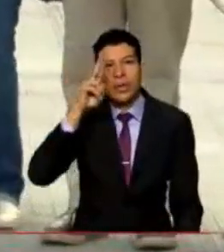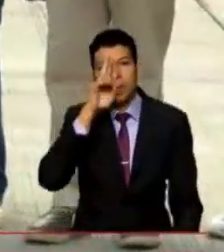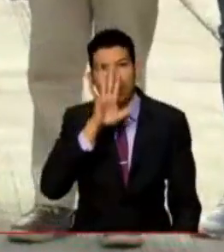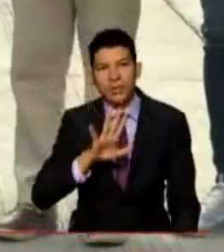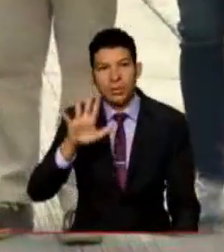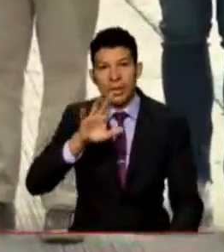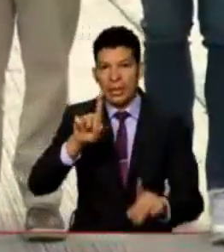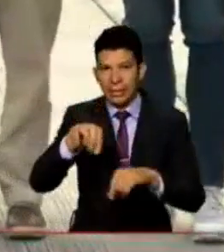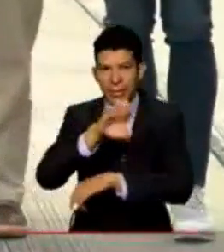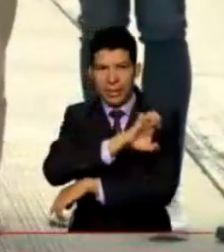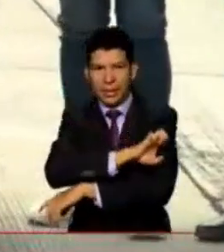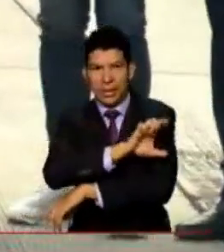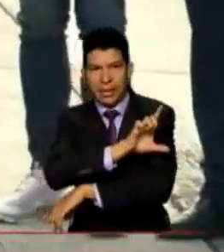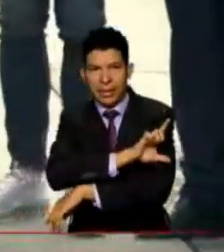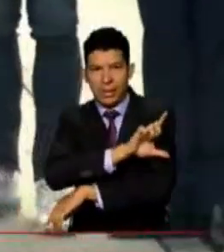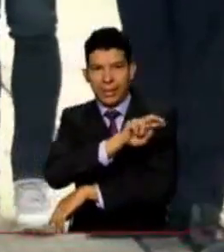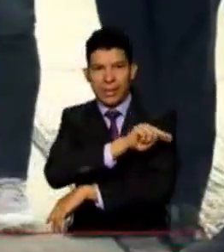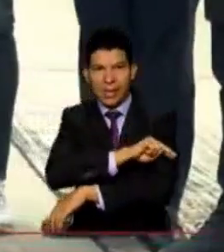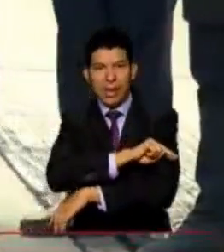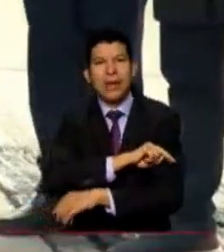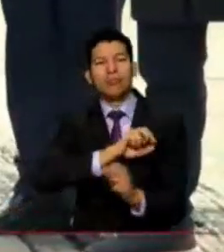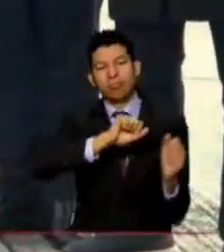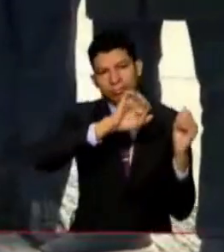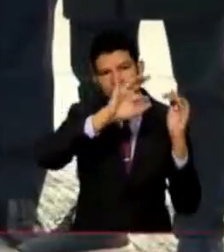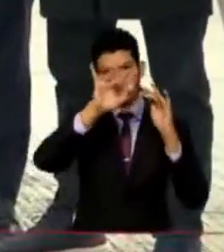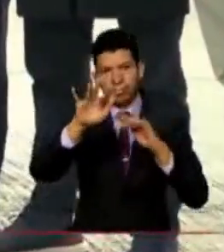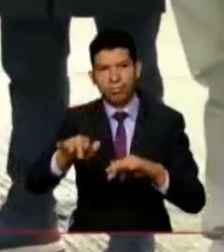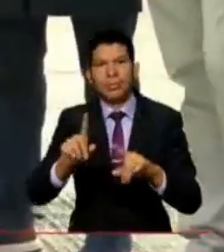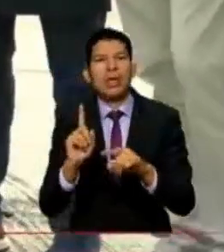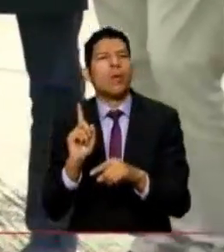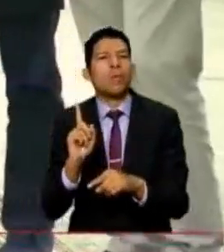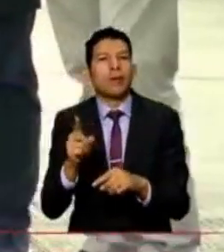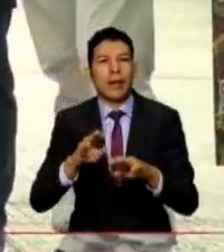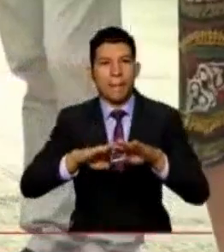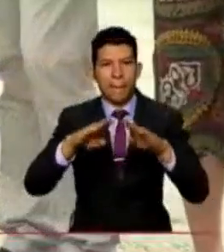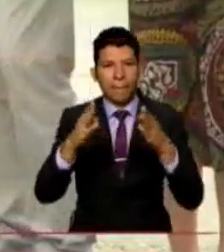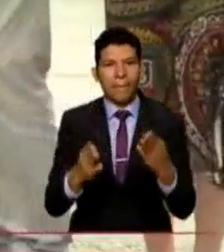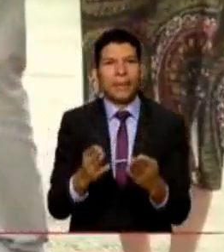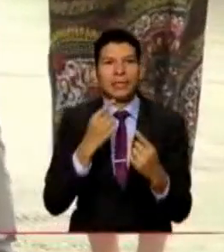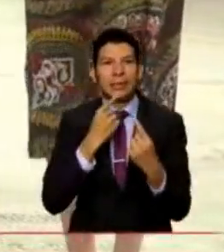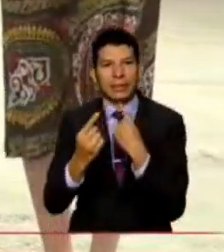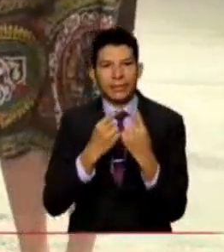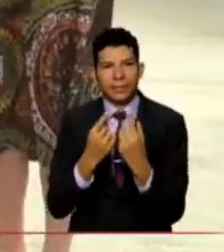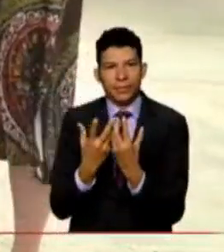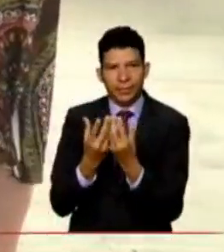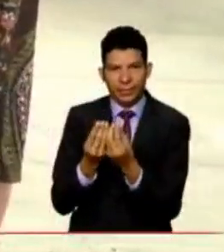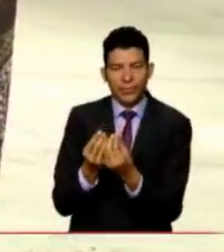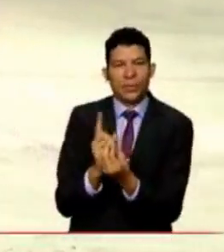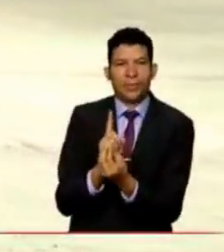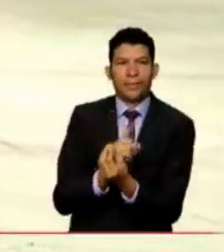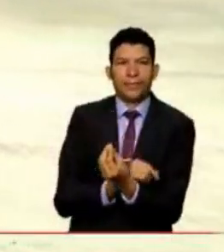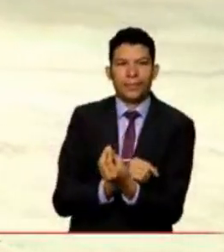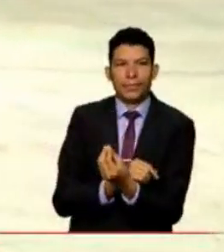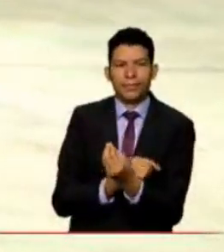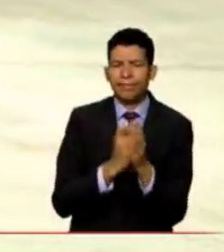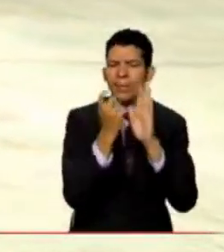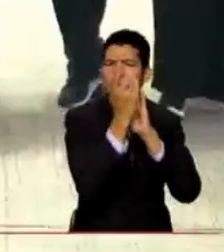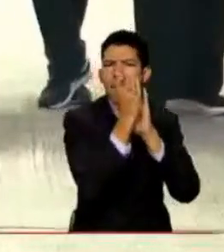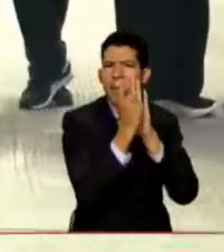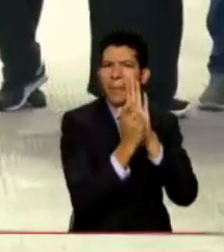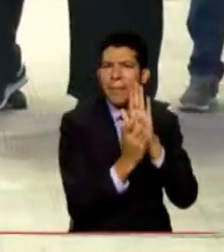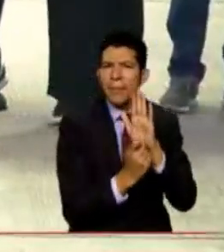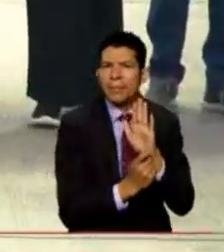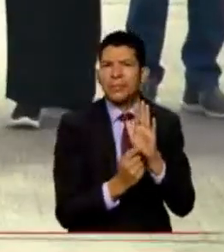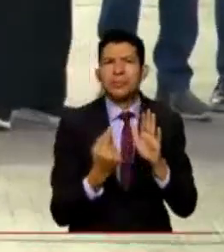el lugar en donde se estará desarrollando la mesa de diálogos con el grupo al margen de la ley. Entre los puntos que entran en